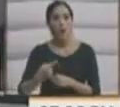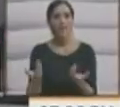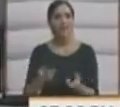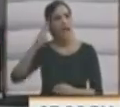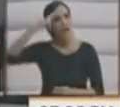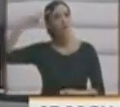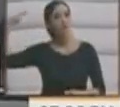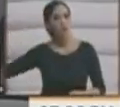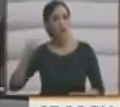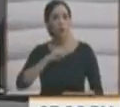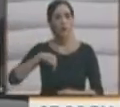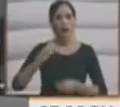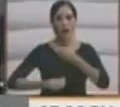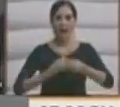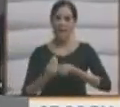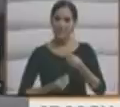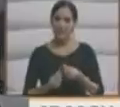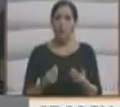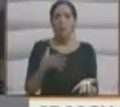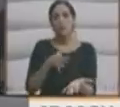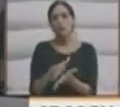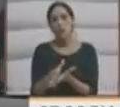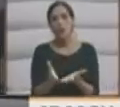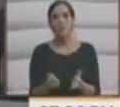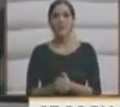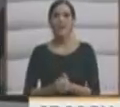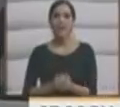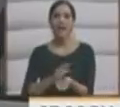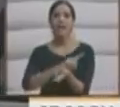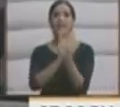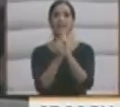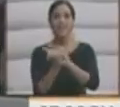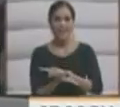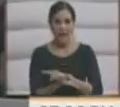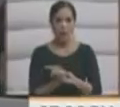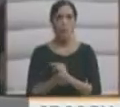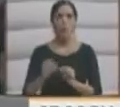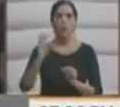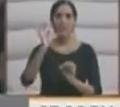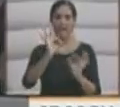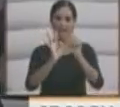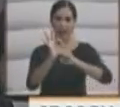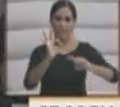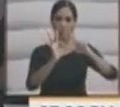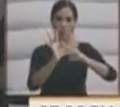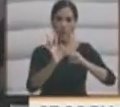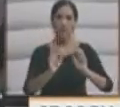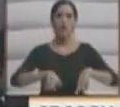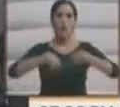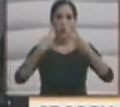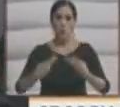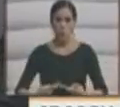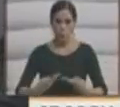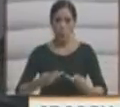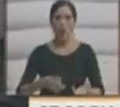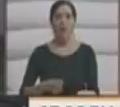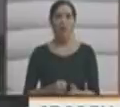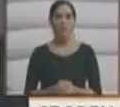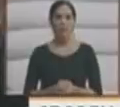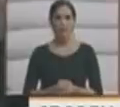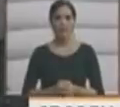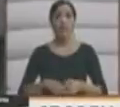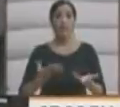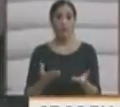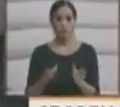hacíamos nosotros sobre la reconversión monetaria, sobre el nuevo cono monetario, sobre el